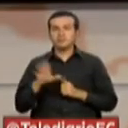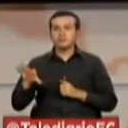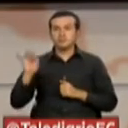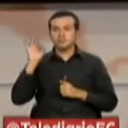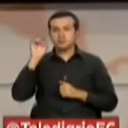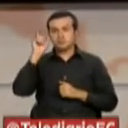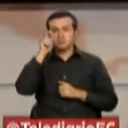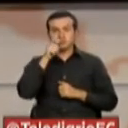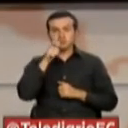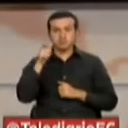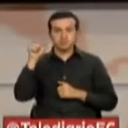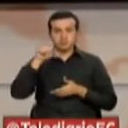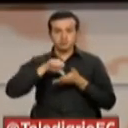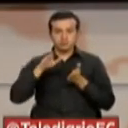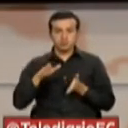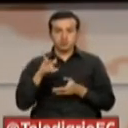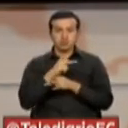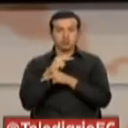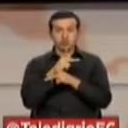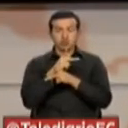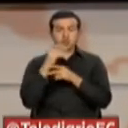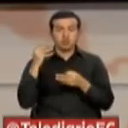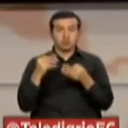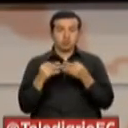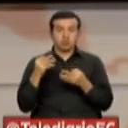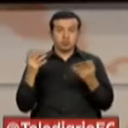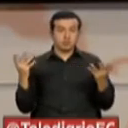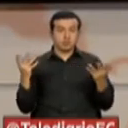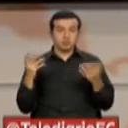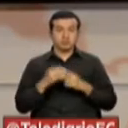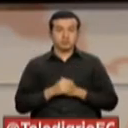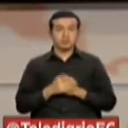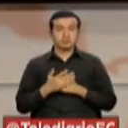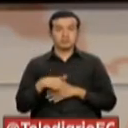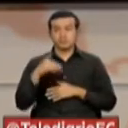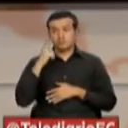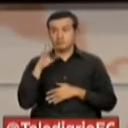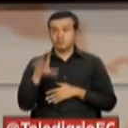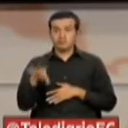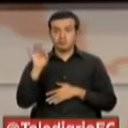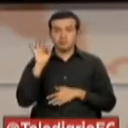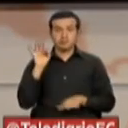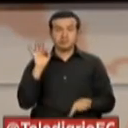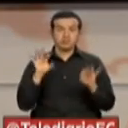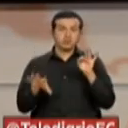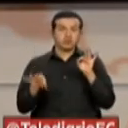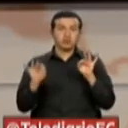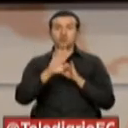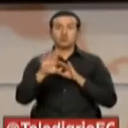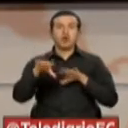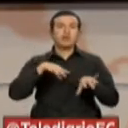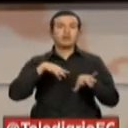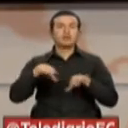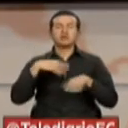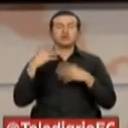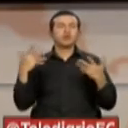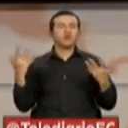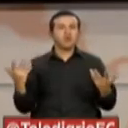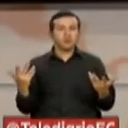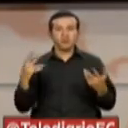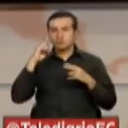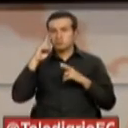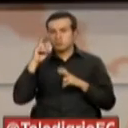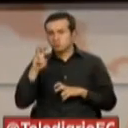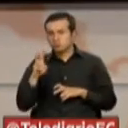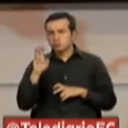designarse una veeduría ciudadana al Consejo de la Judicatura para determinar cómo han sido sus actuaciones, a